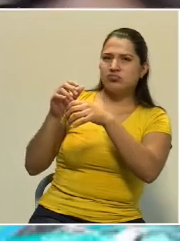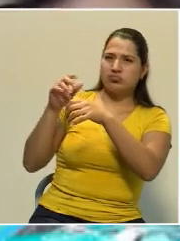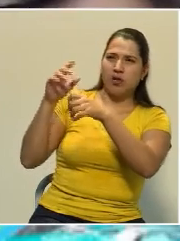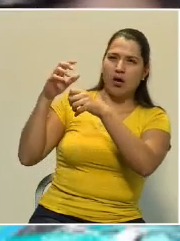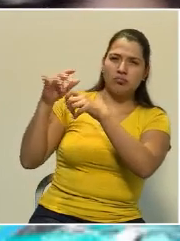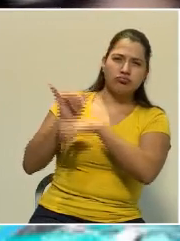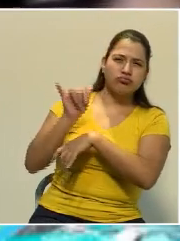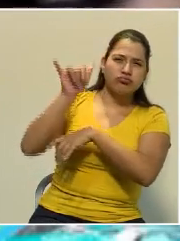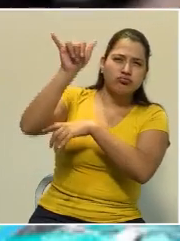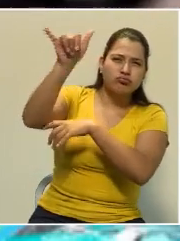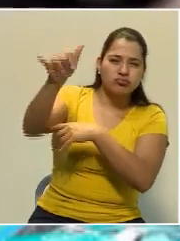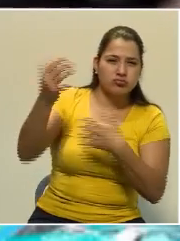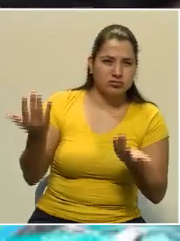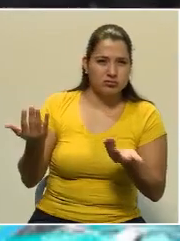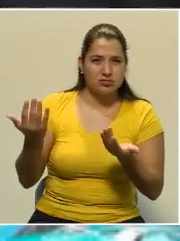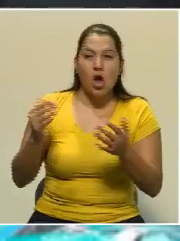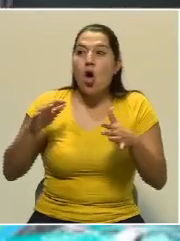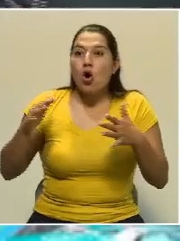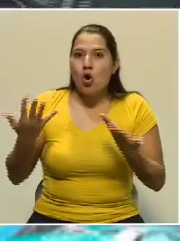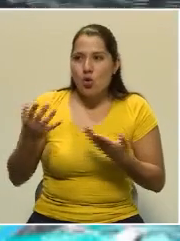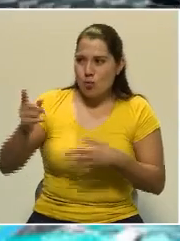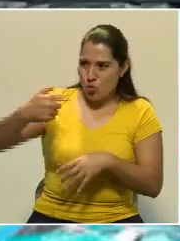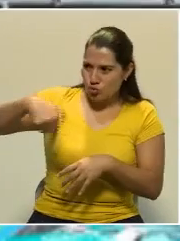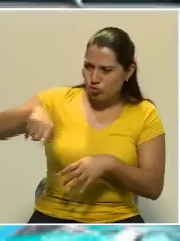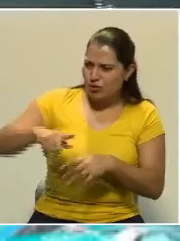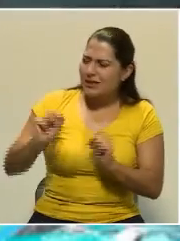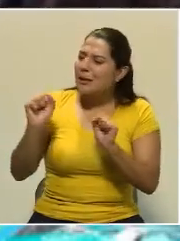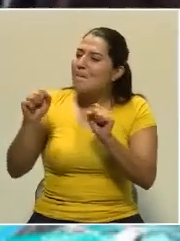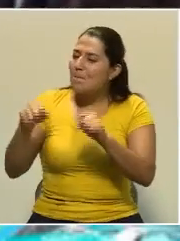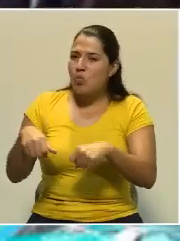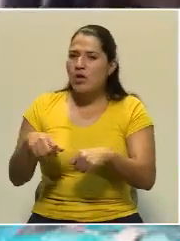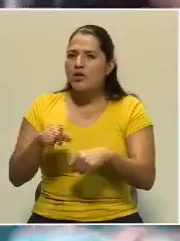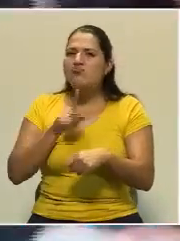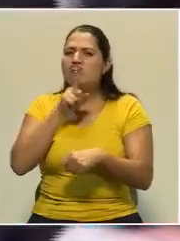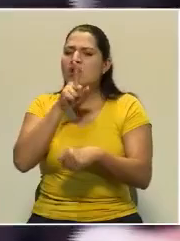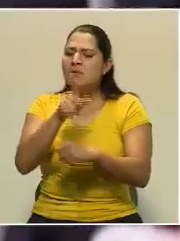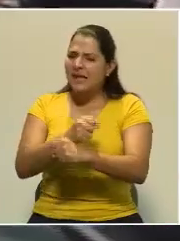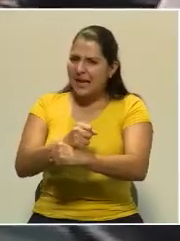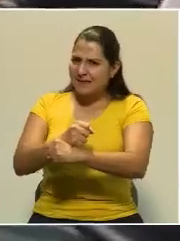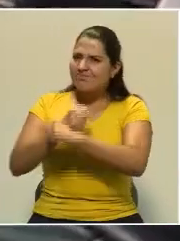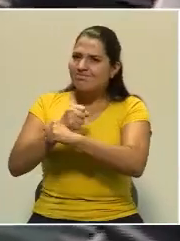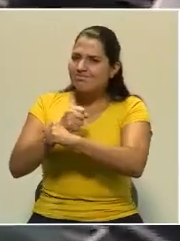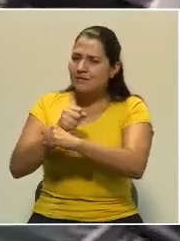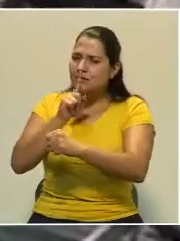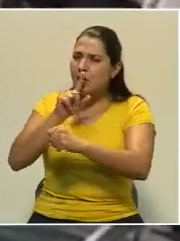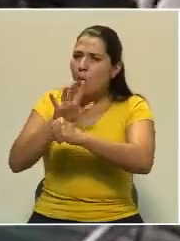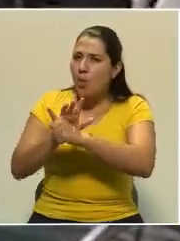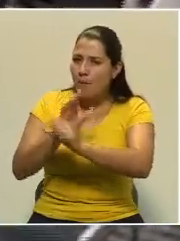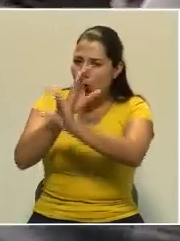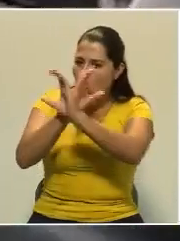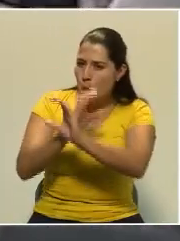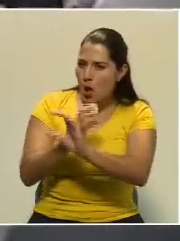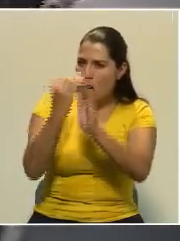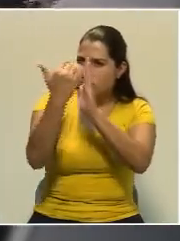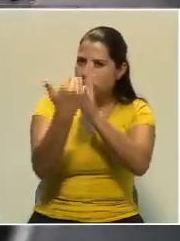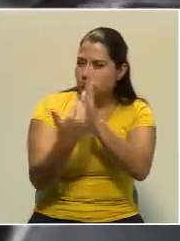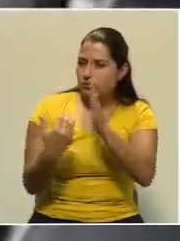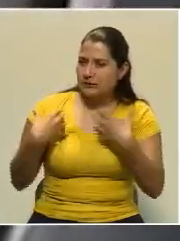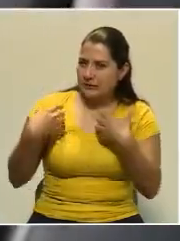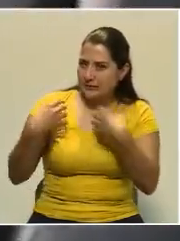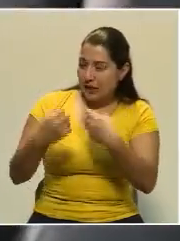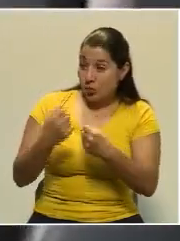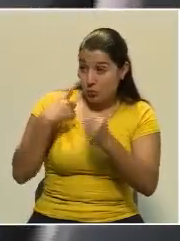la apertura nuevamente. ¿Cómo garantizar desde ustedes como el sector que esas medidas sanitarias se cumplan al pie de la letra y así atender la pandemia